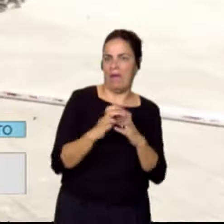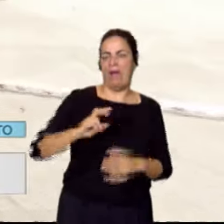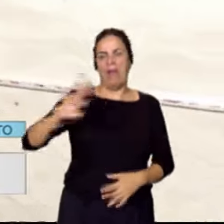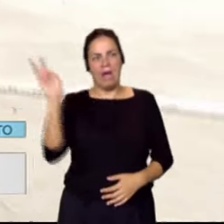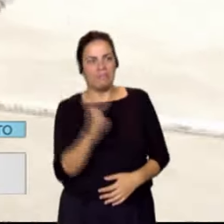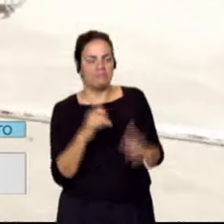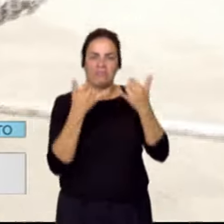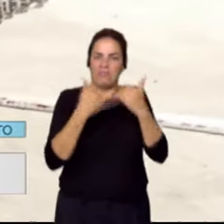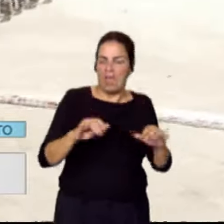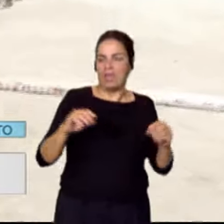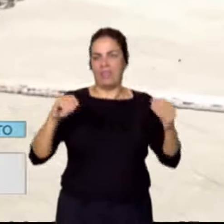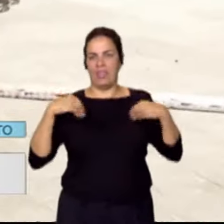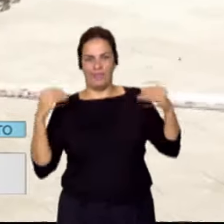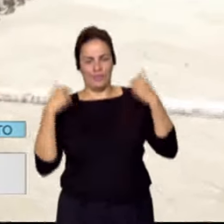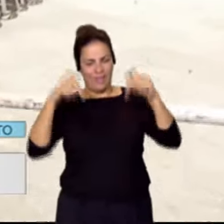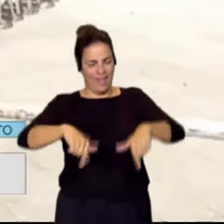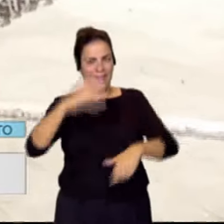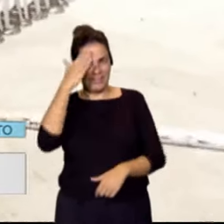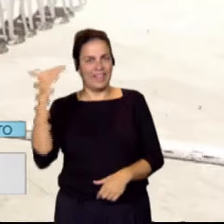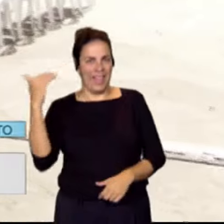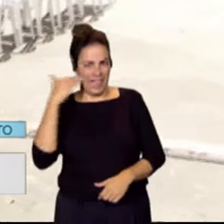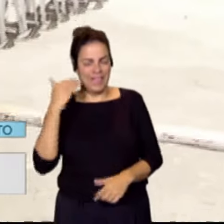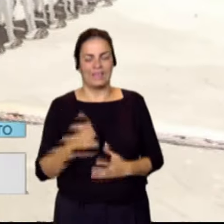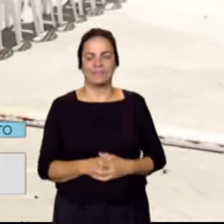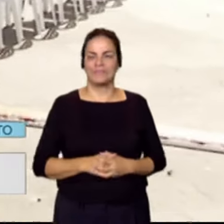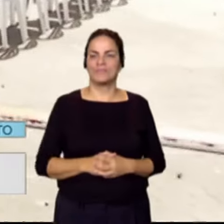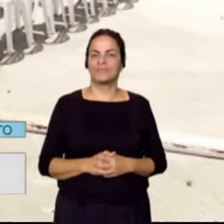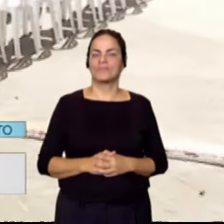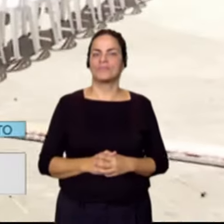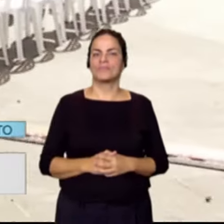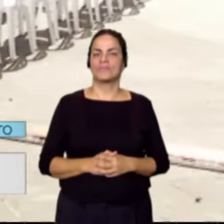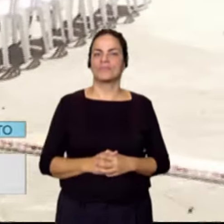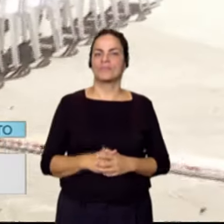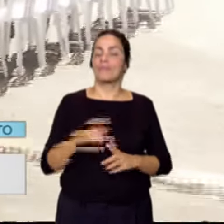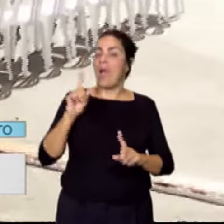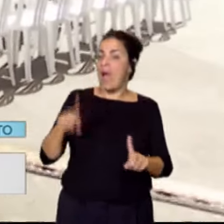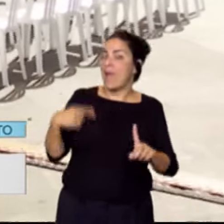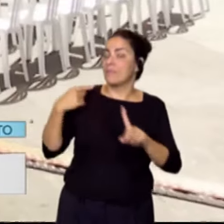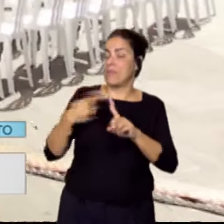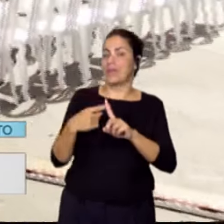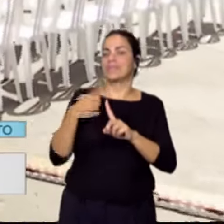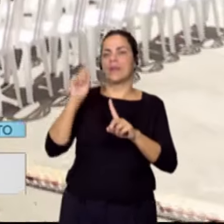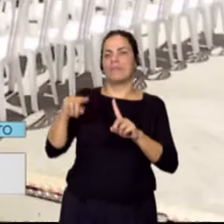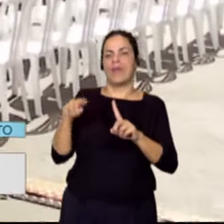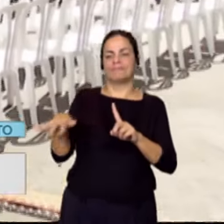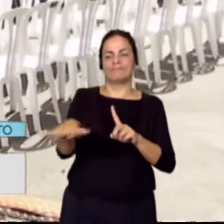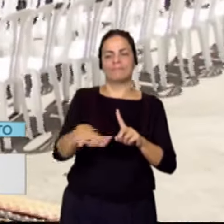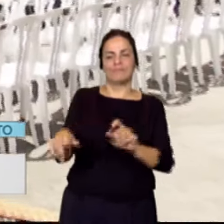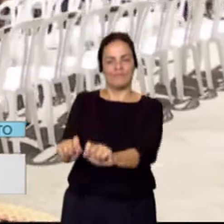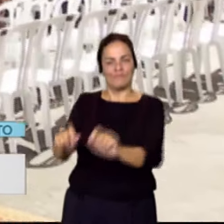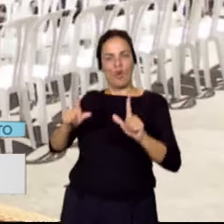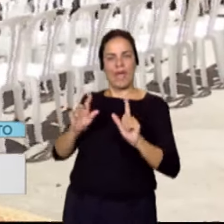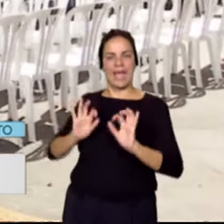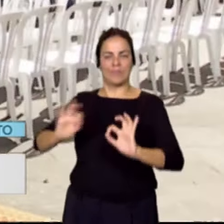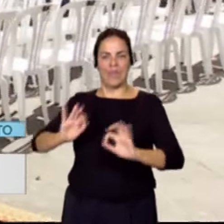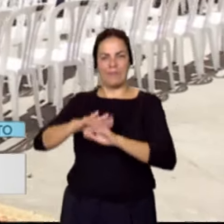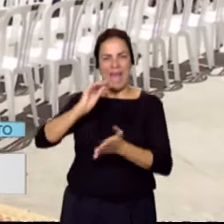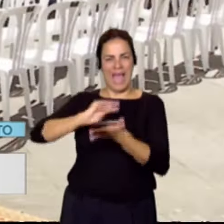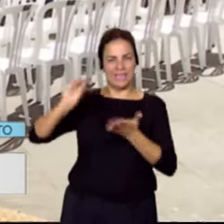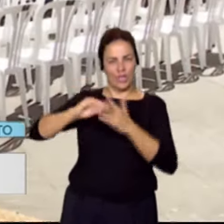del libro en t además se le da un espacio especial a escritores de aquí del